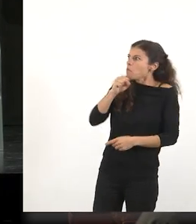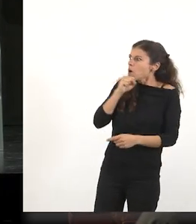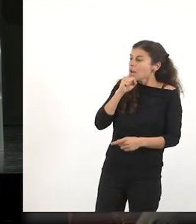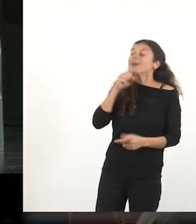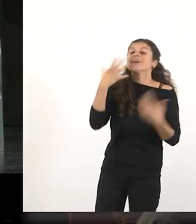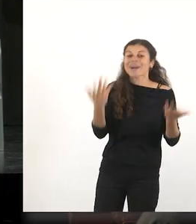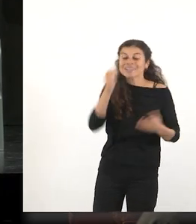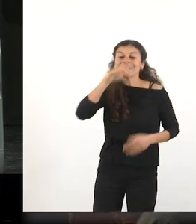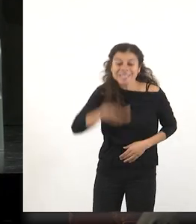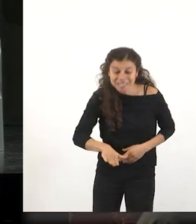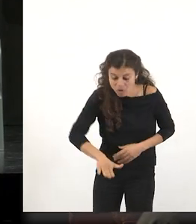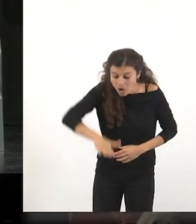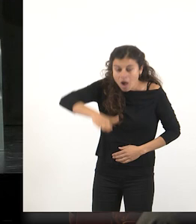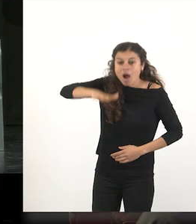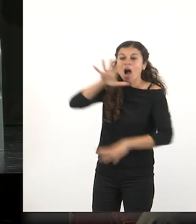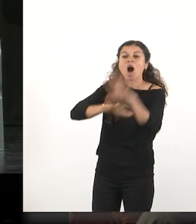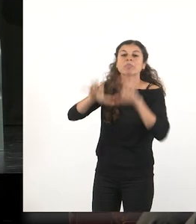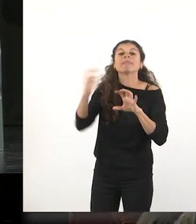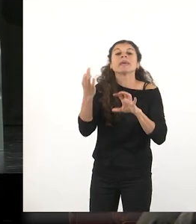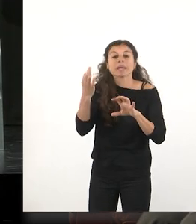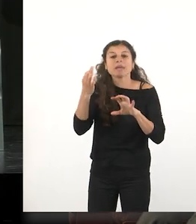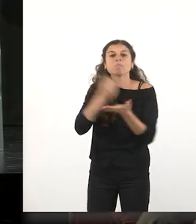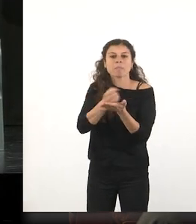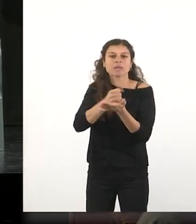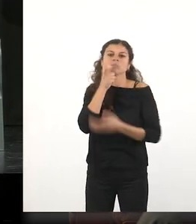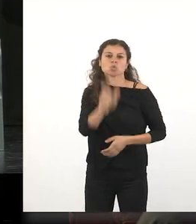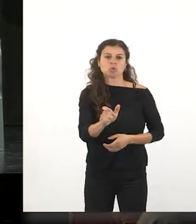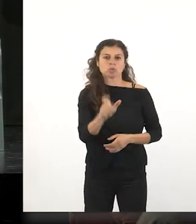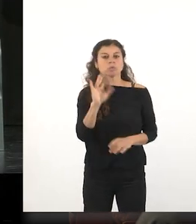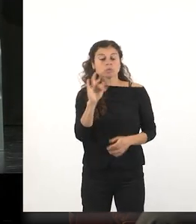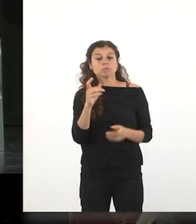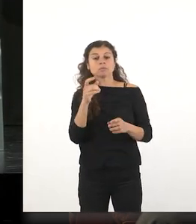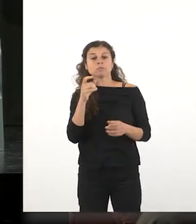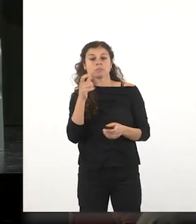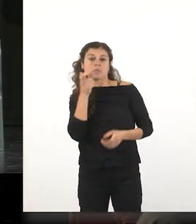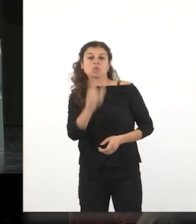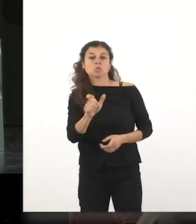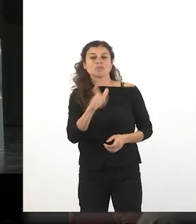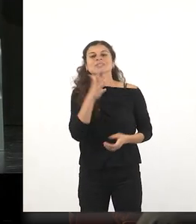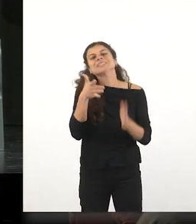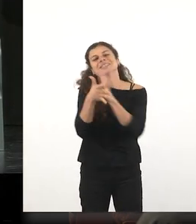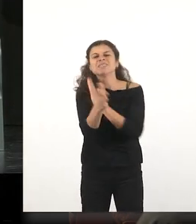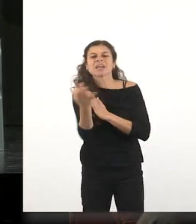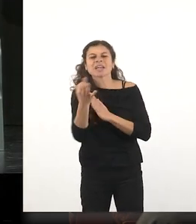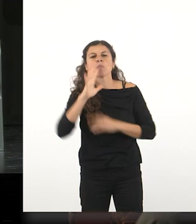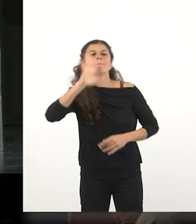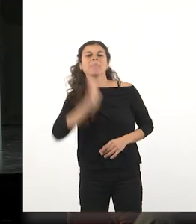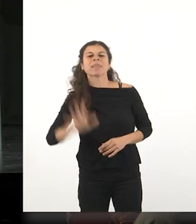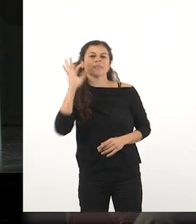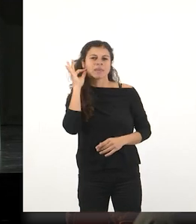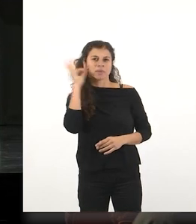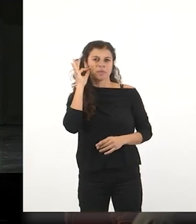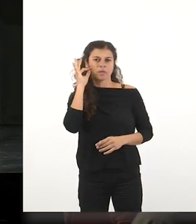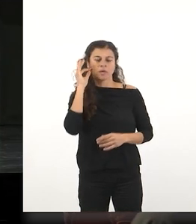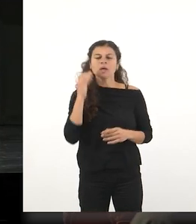el niño creció sabiendo que maricón sería un insulto. Maricón es un insulto. Maricón significa parecerse una tía. Por tanto, parece que